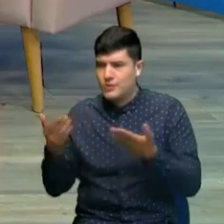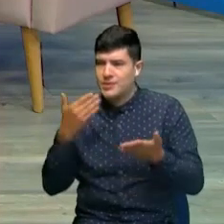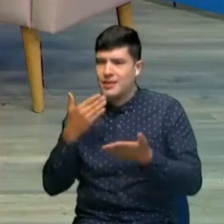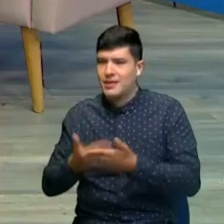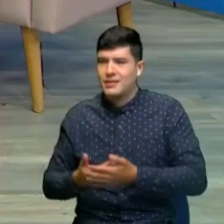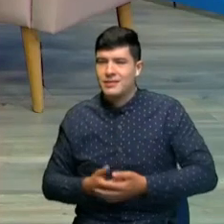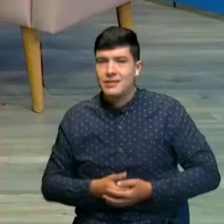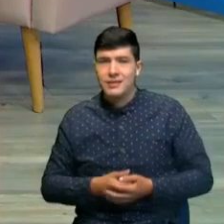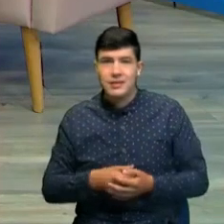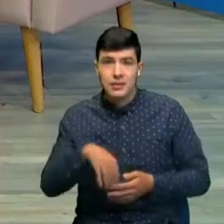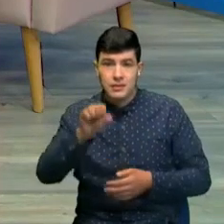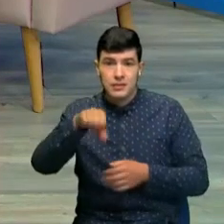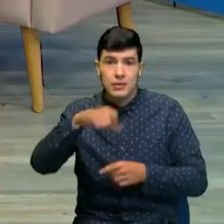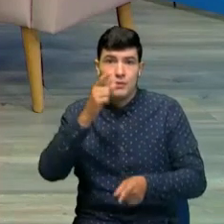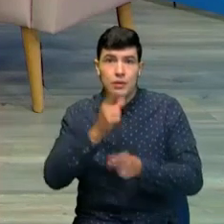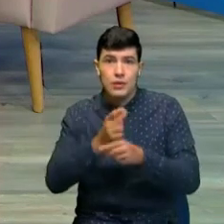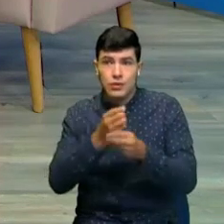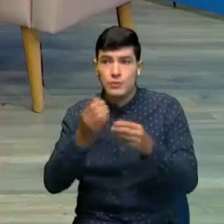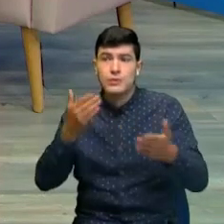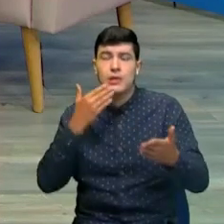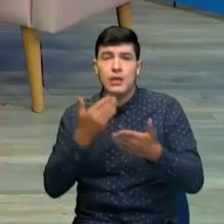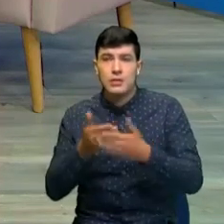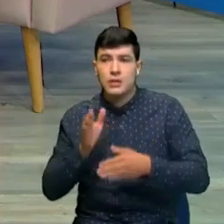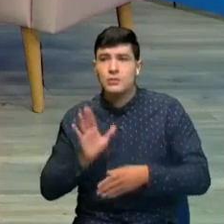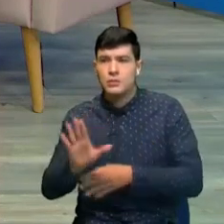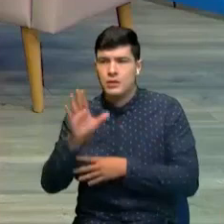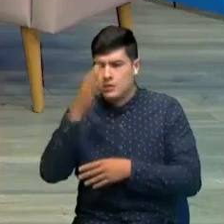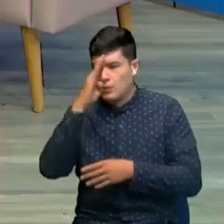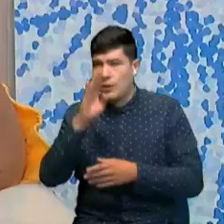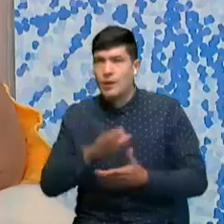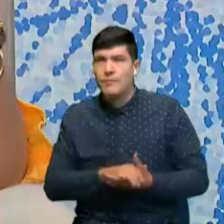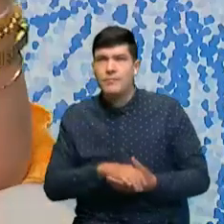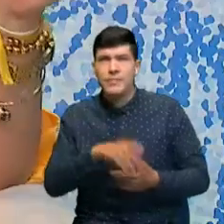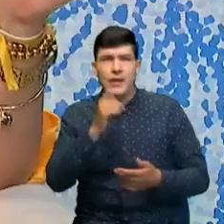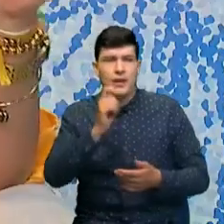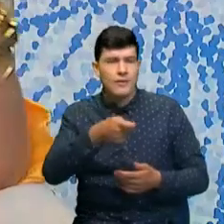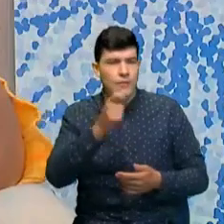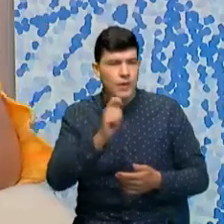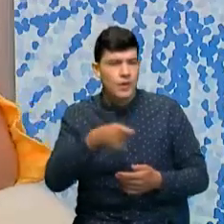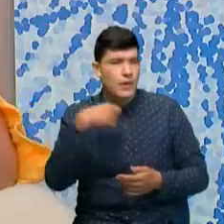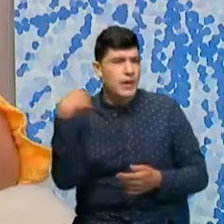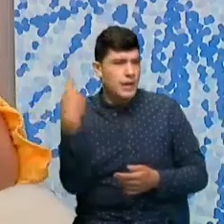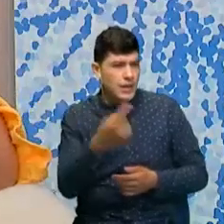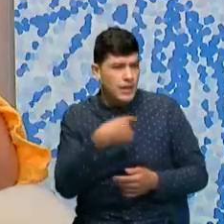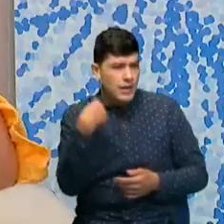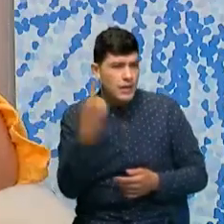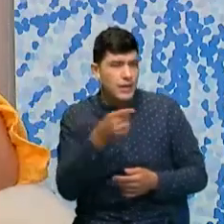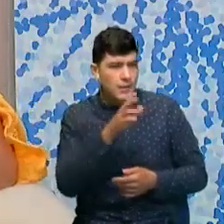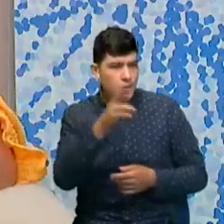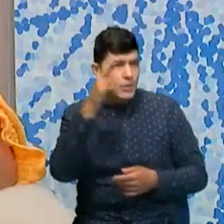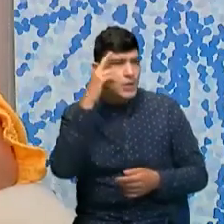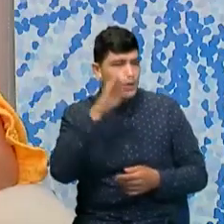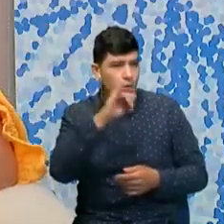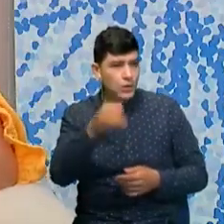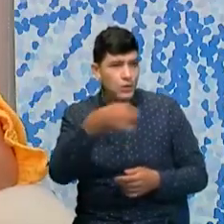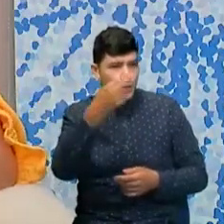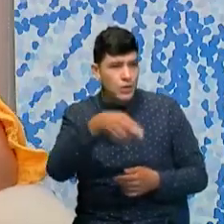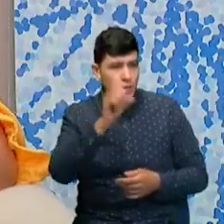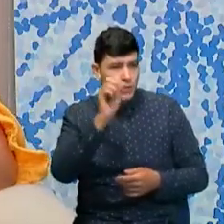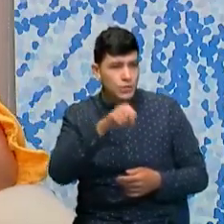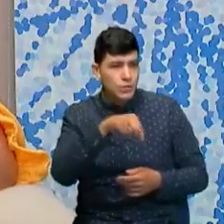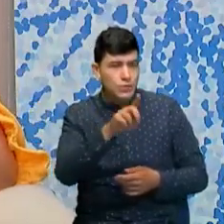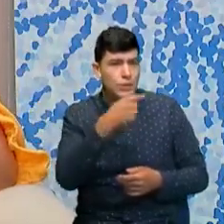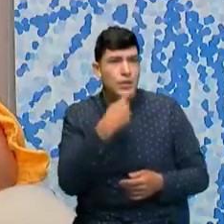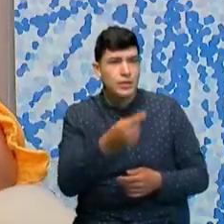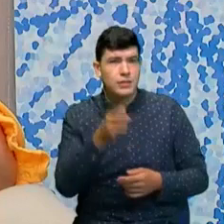eso. Bueno, muchísimas gracias a usted por las inquietudes. Abogada, es común y por eso era que John decía que él no conocía el